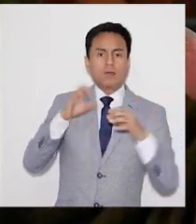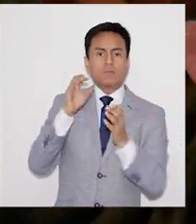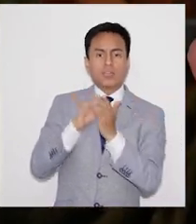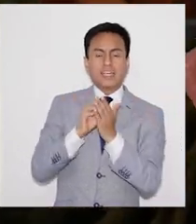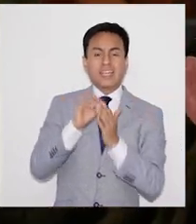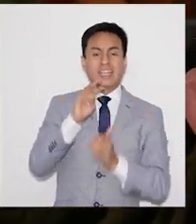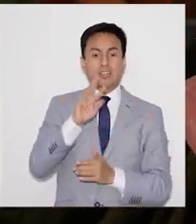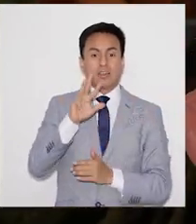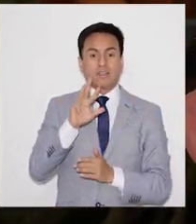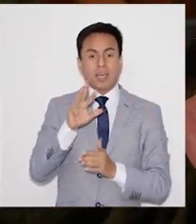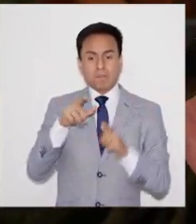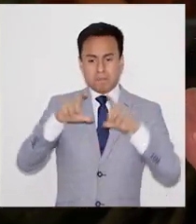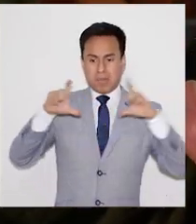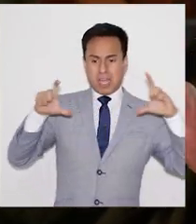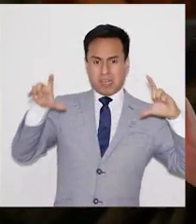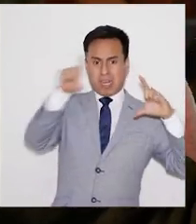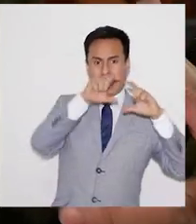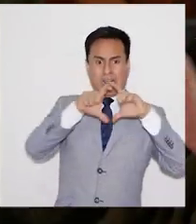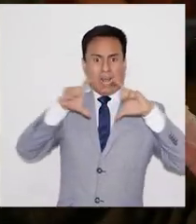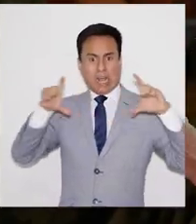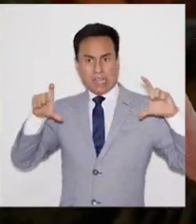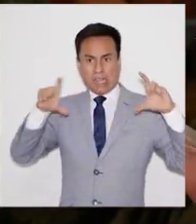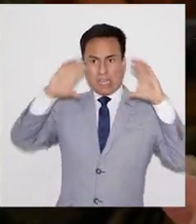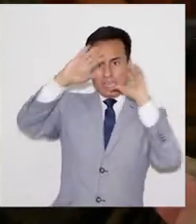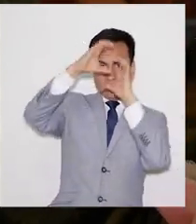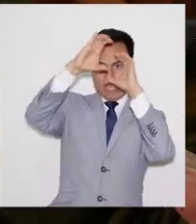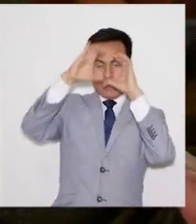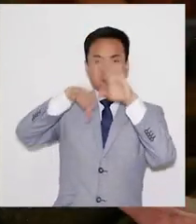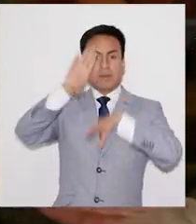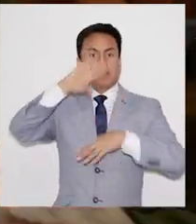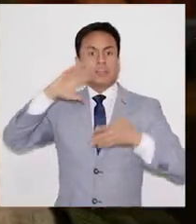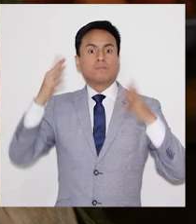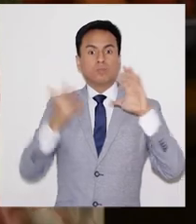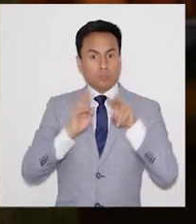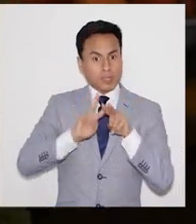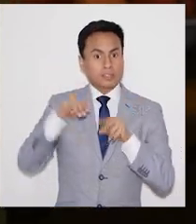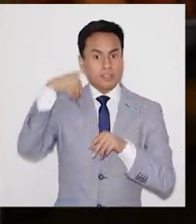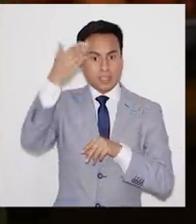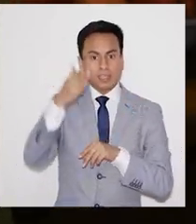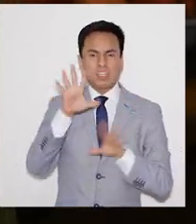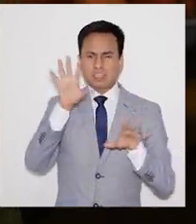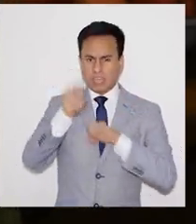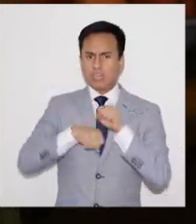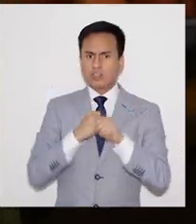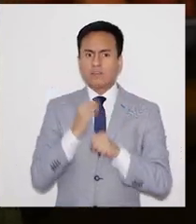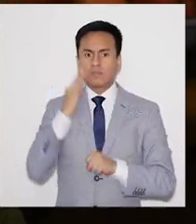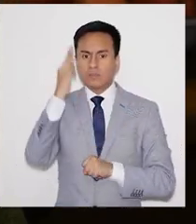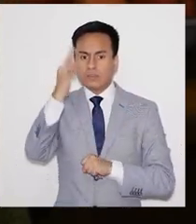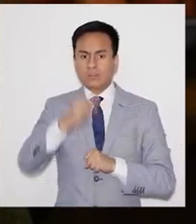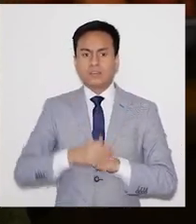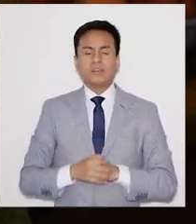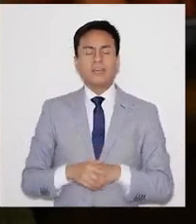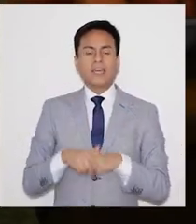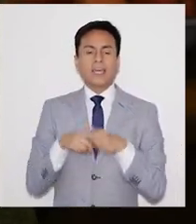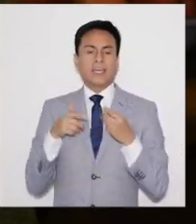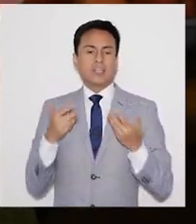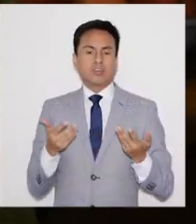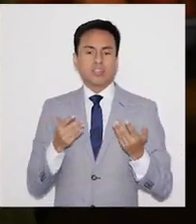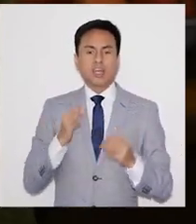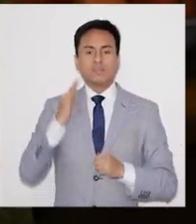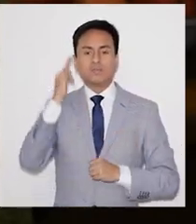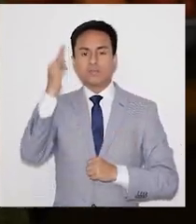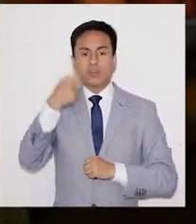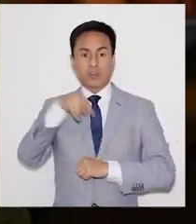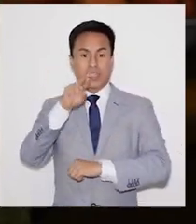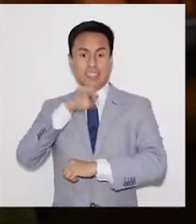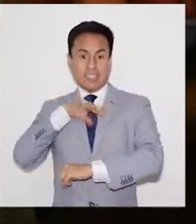va a tener 39 metros de diámetro. Ese telescopio va a ser el más grande del mundo de aquí a unos 10 años más. Entonces, el